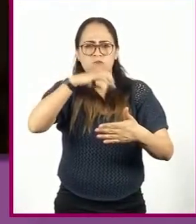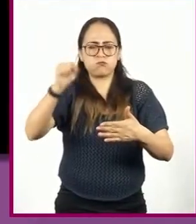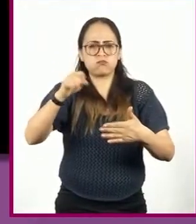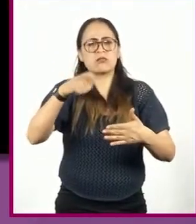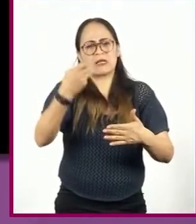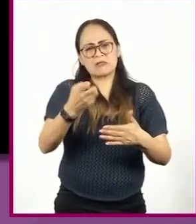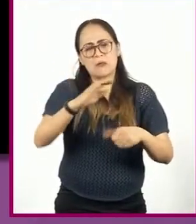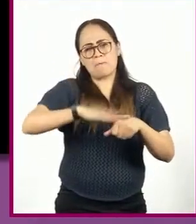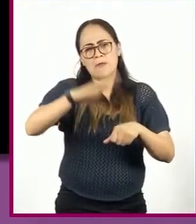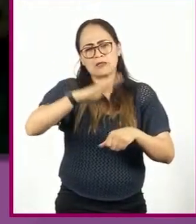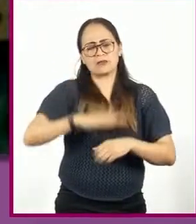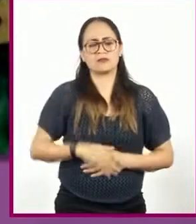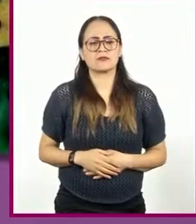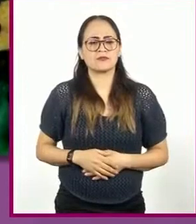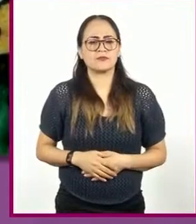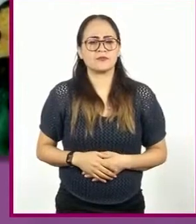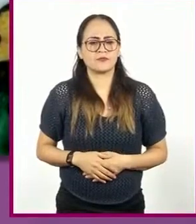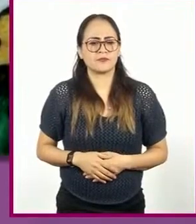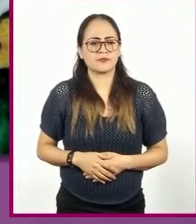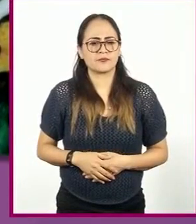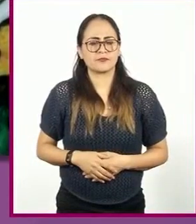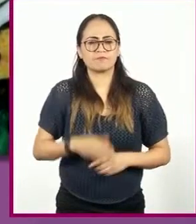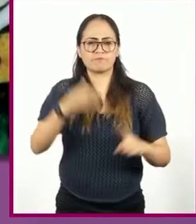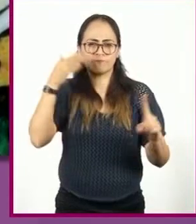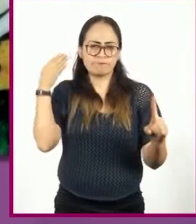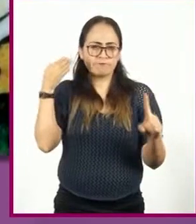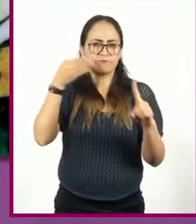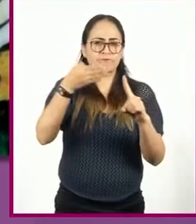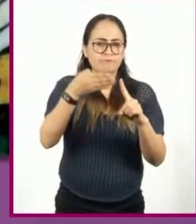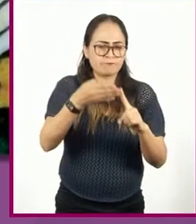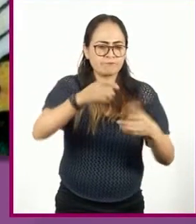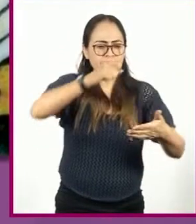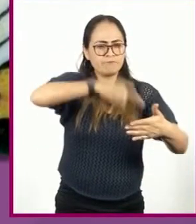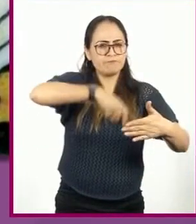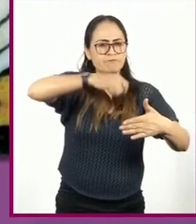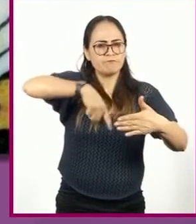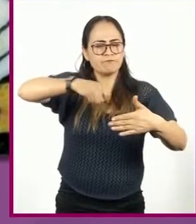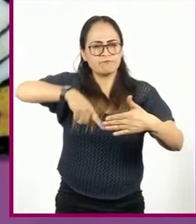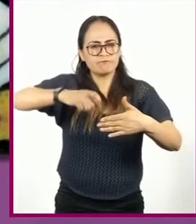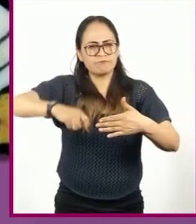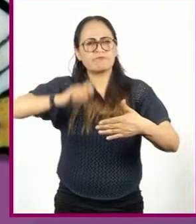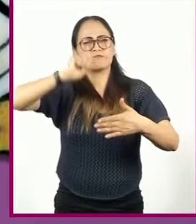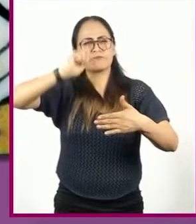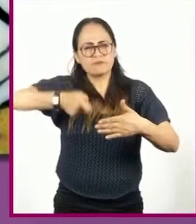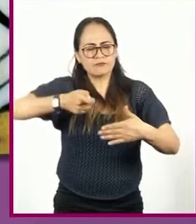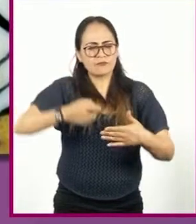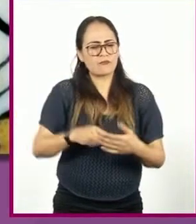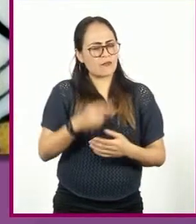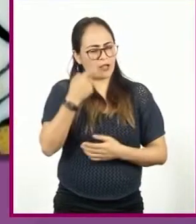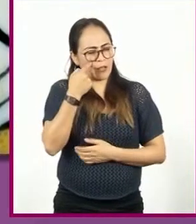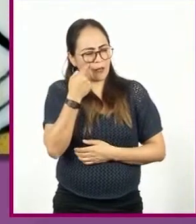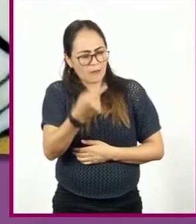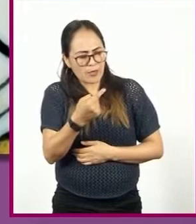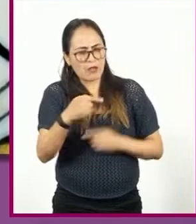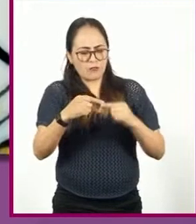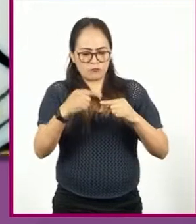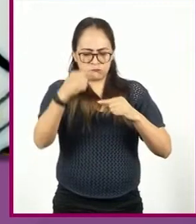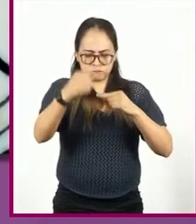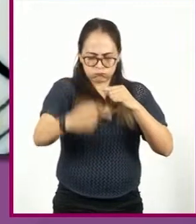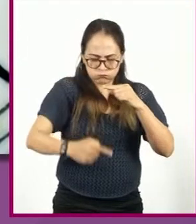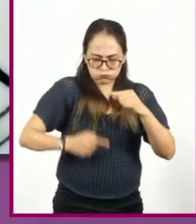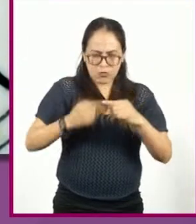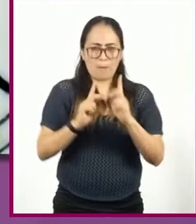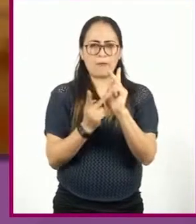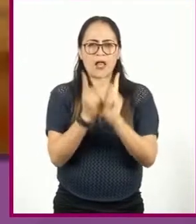principalmente. La consolidación de la agricultura consistió en la observación de los ciclos de crecimiento de